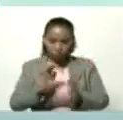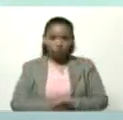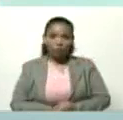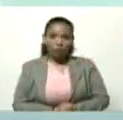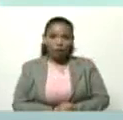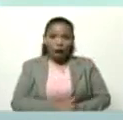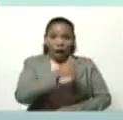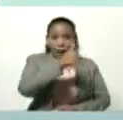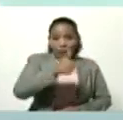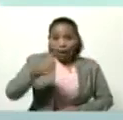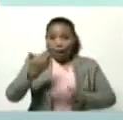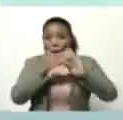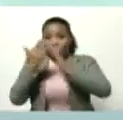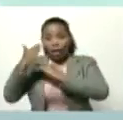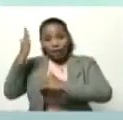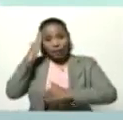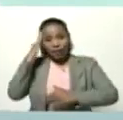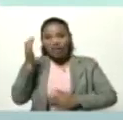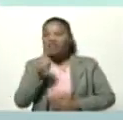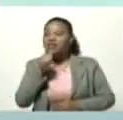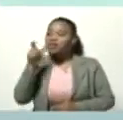Cada comunidad sabe quién es